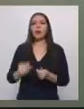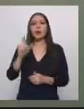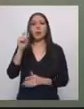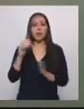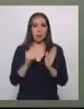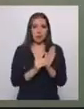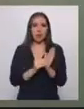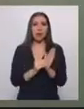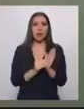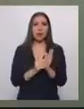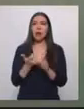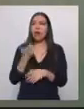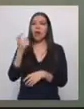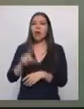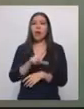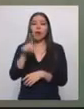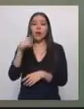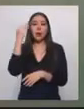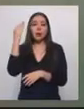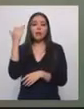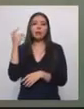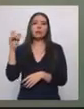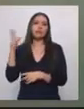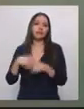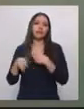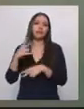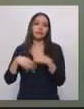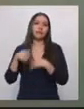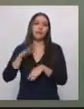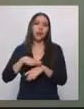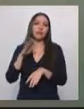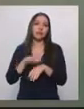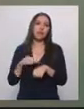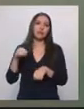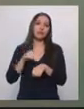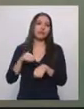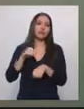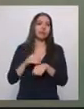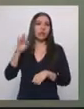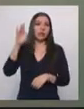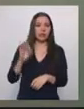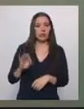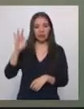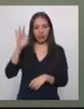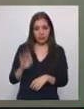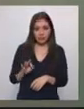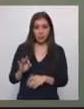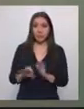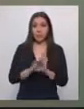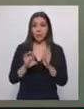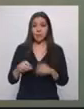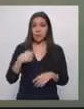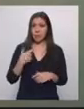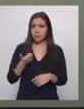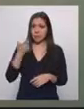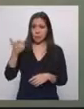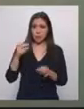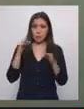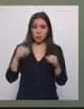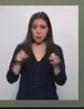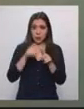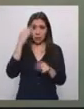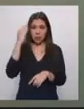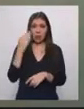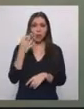te van acumulando, porque también ahí viene un recuadro que te dice, si yo pago en tiempo es el 4.02 y si yo pago en